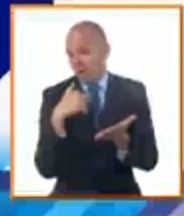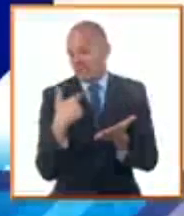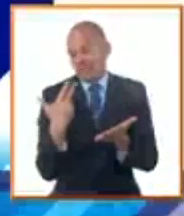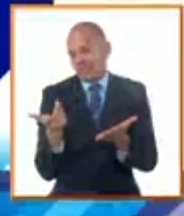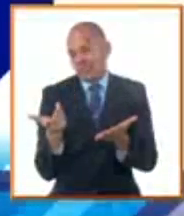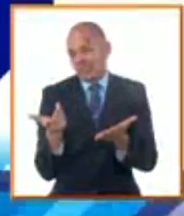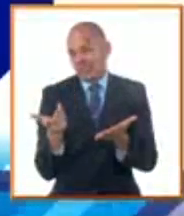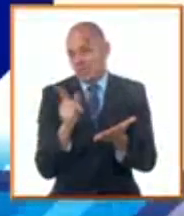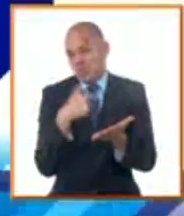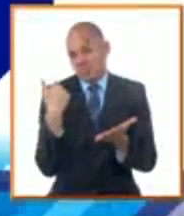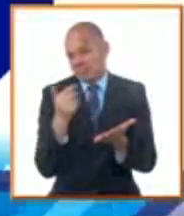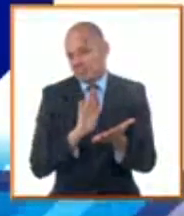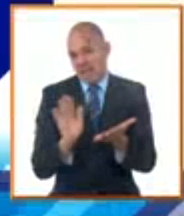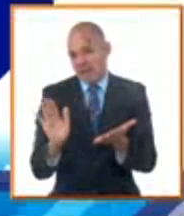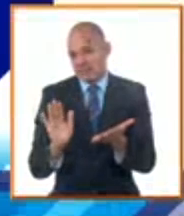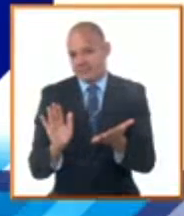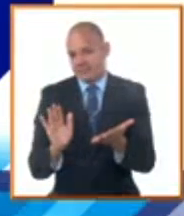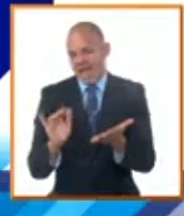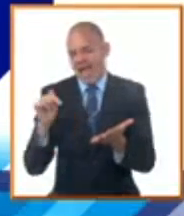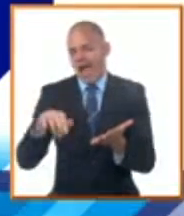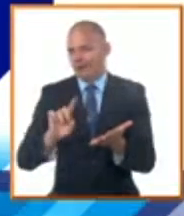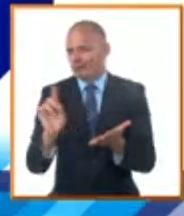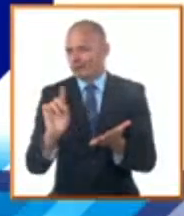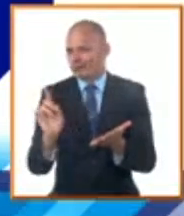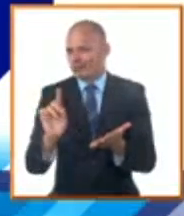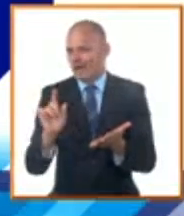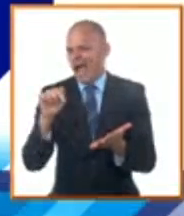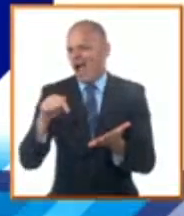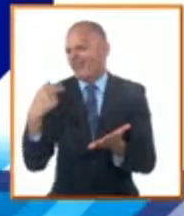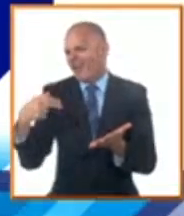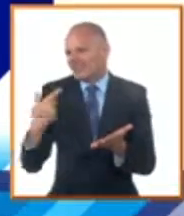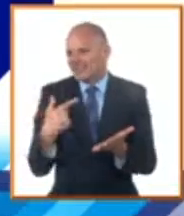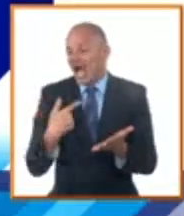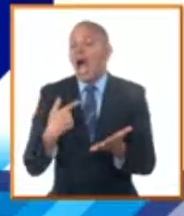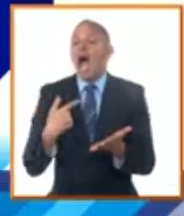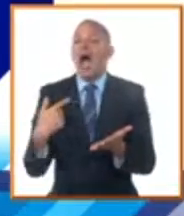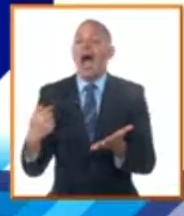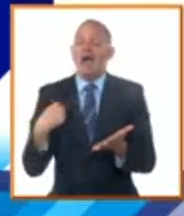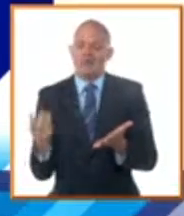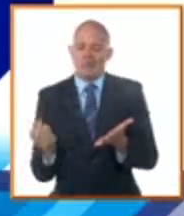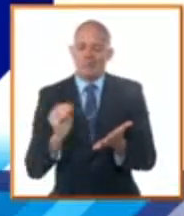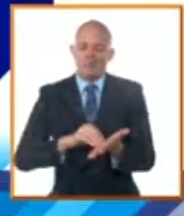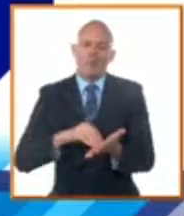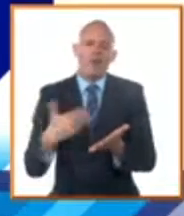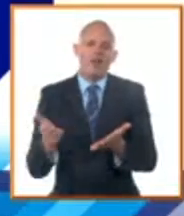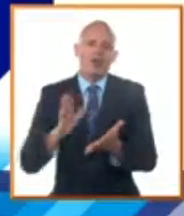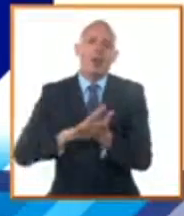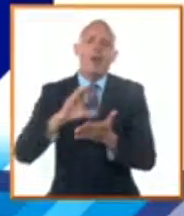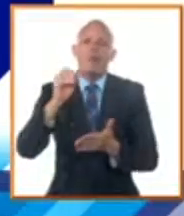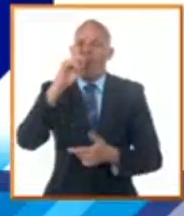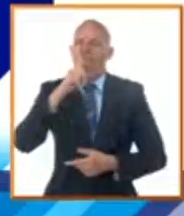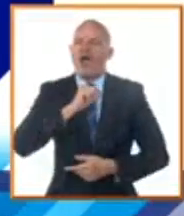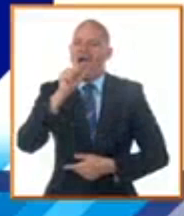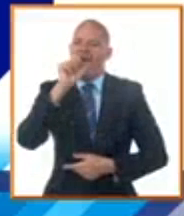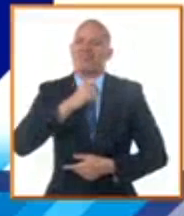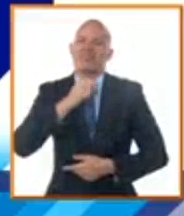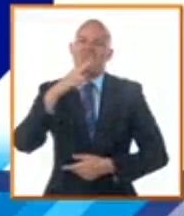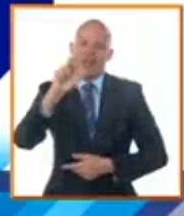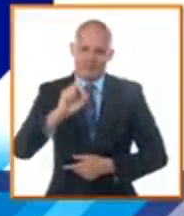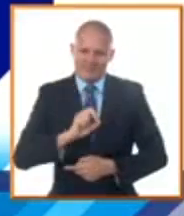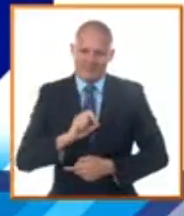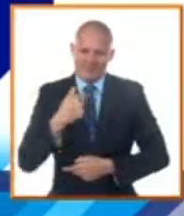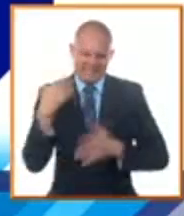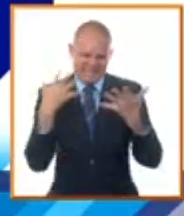Es un sector joven que está en la universidad, está estudiando, que participa del comercio en general en el país